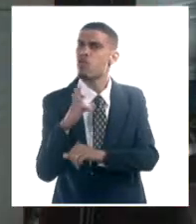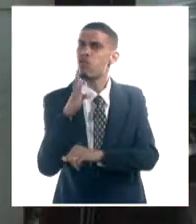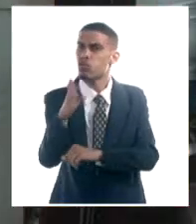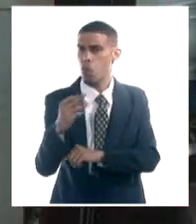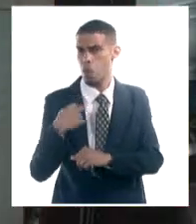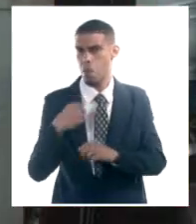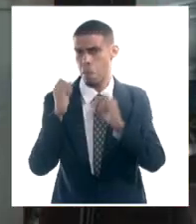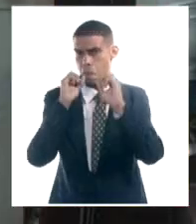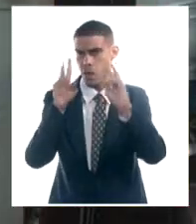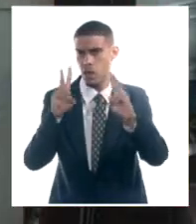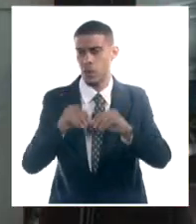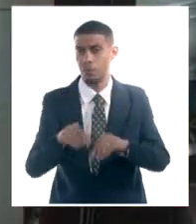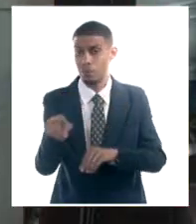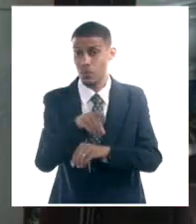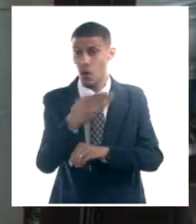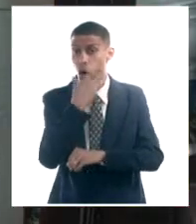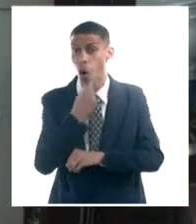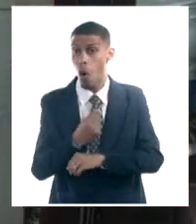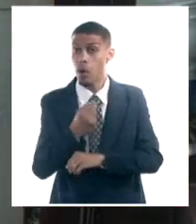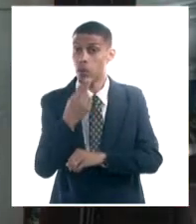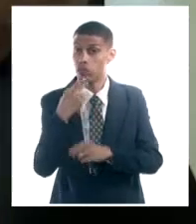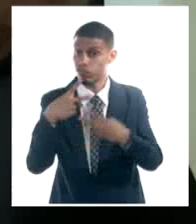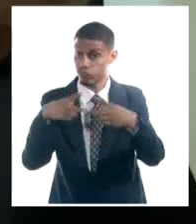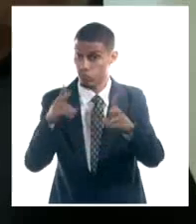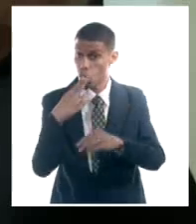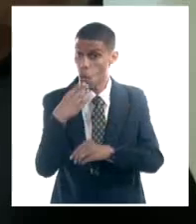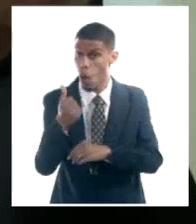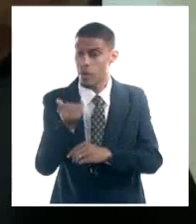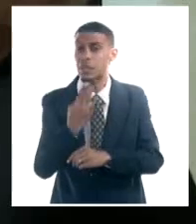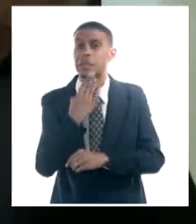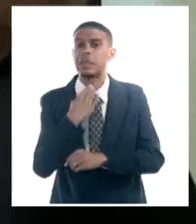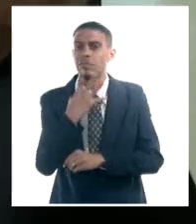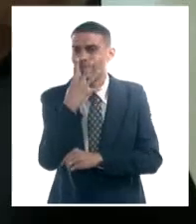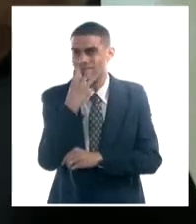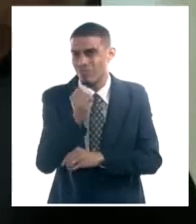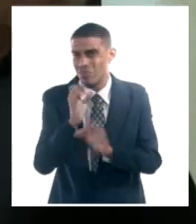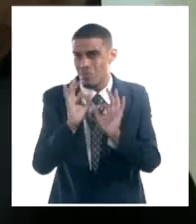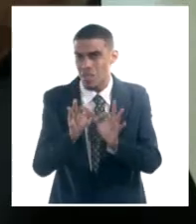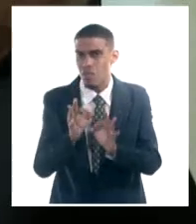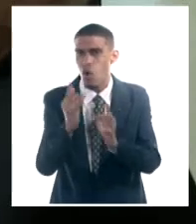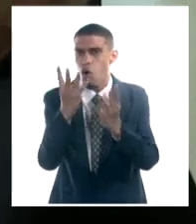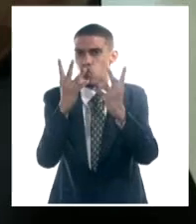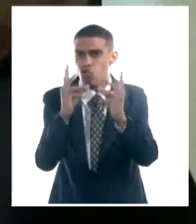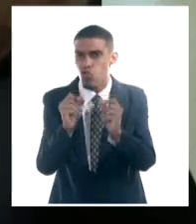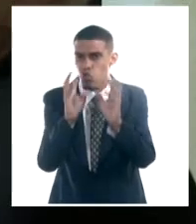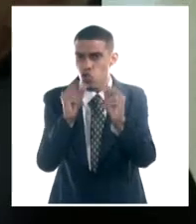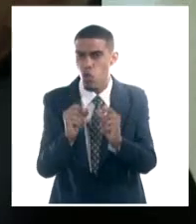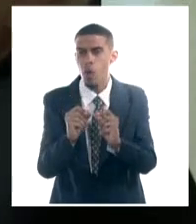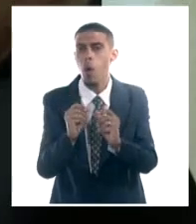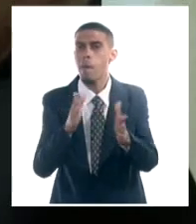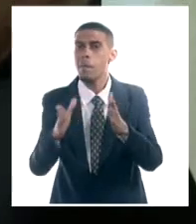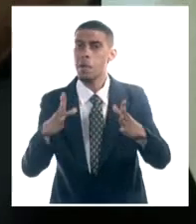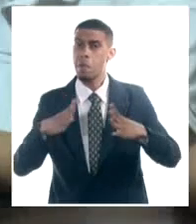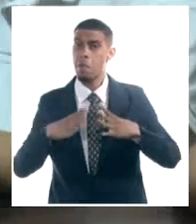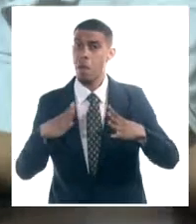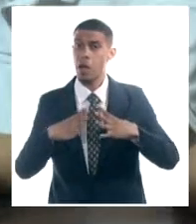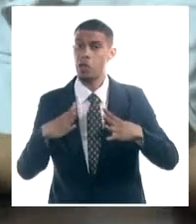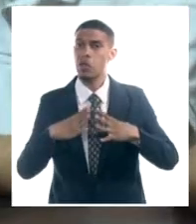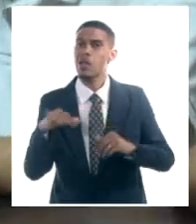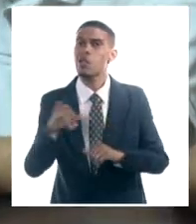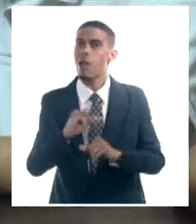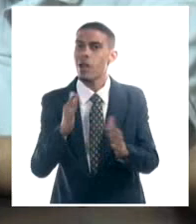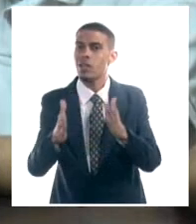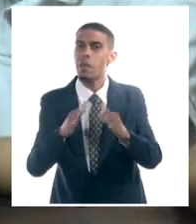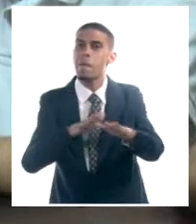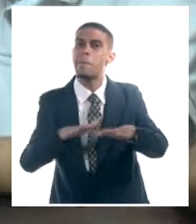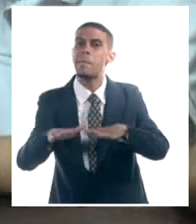Para estos jóvenes talentos, apasionados por el mundo de los algoritmos y los números, el periodo vacacional es también una etapa de